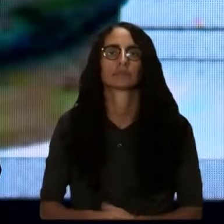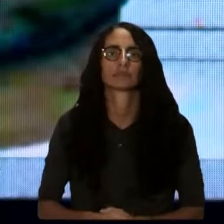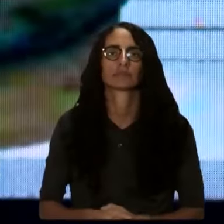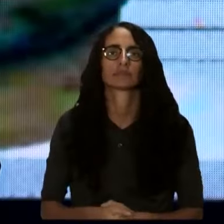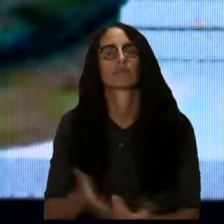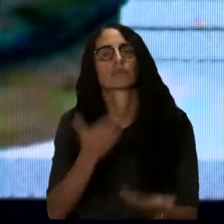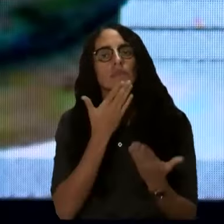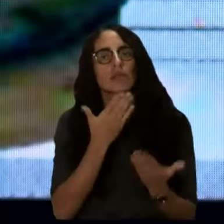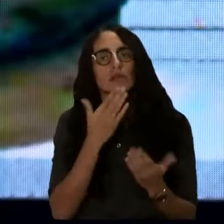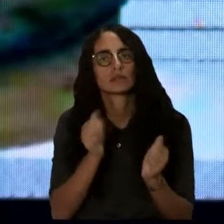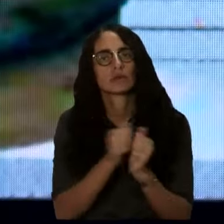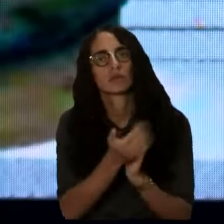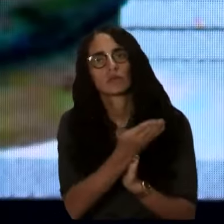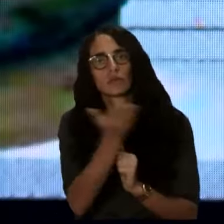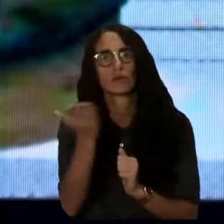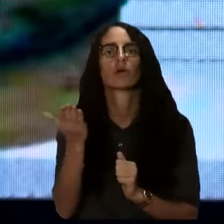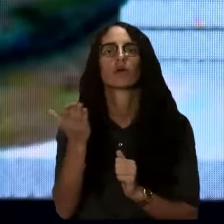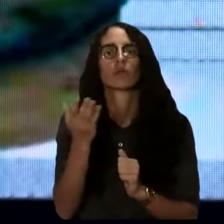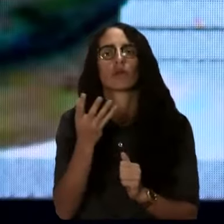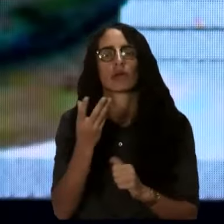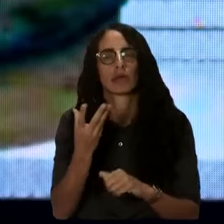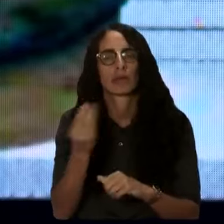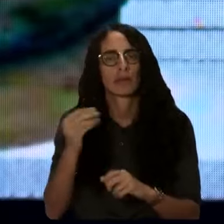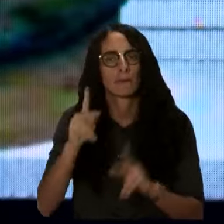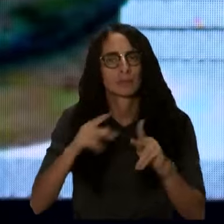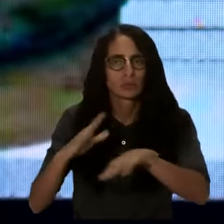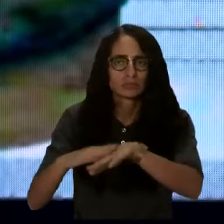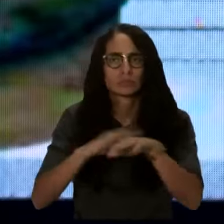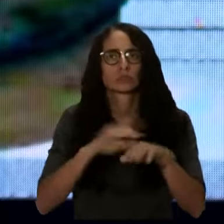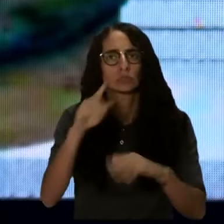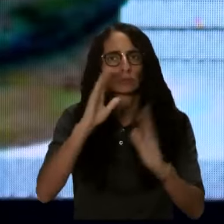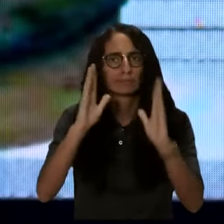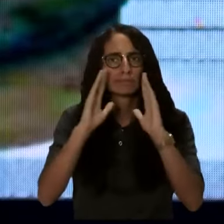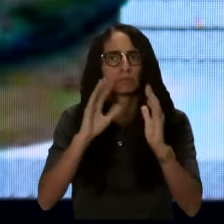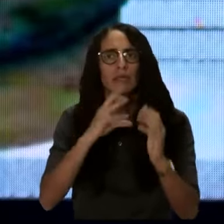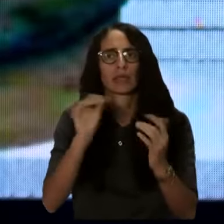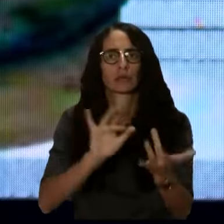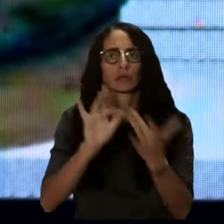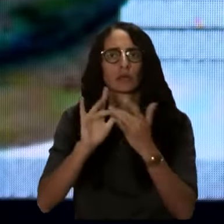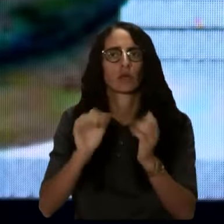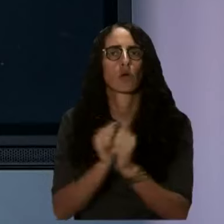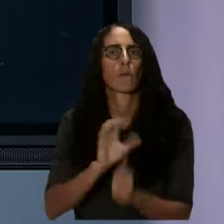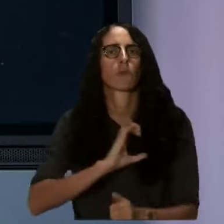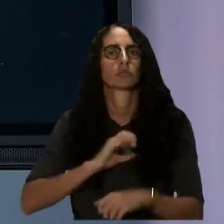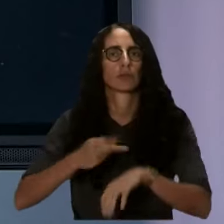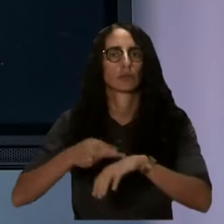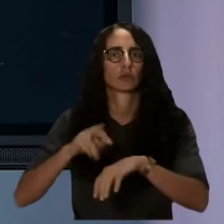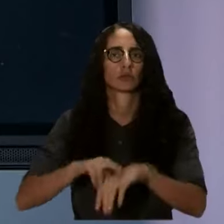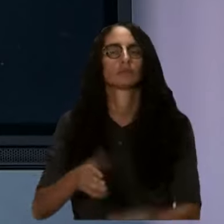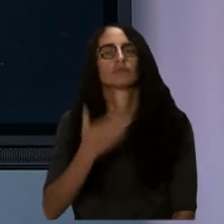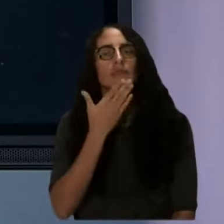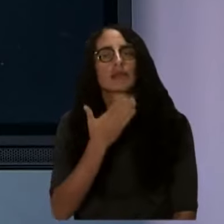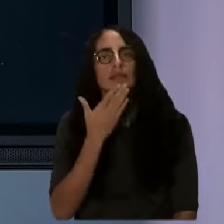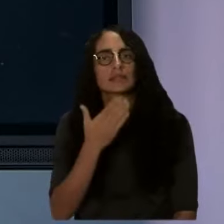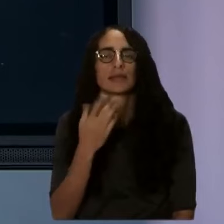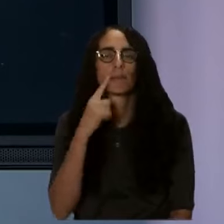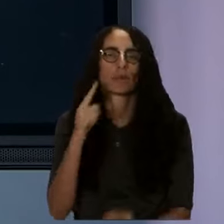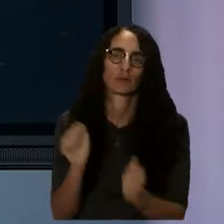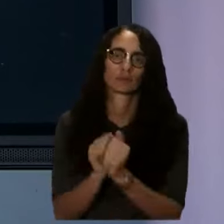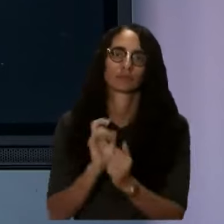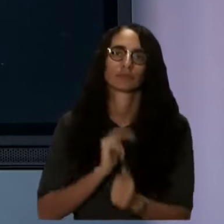agradecido con ustedes y con el público y exhortamos para que se mantenga en comunicación con la policía de Puerto Rico Gracias por estar con nosotros